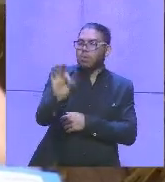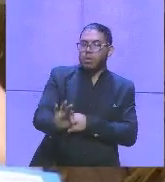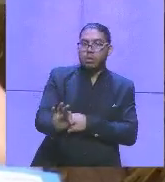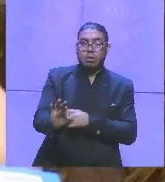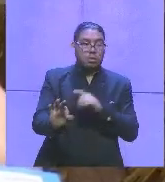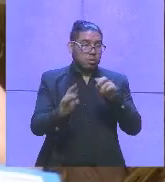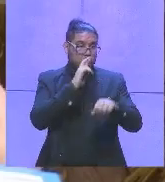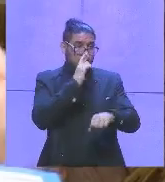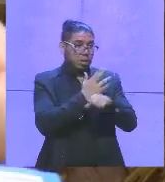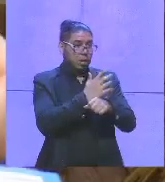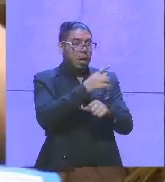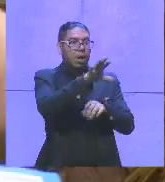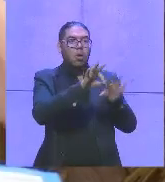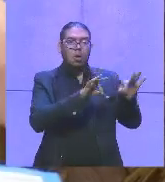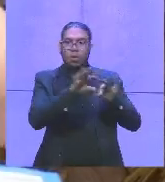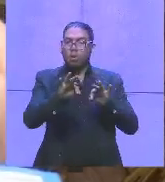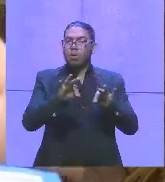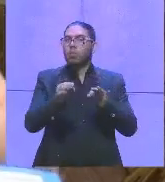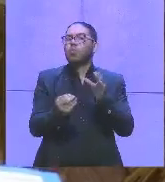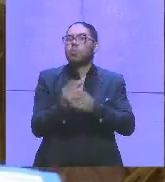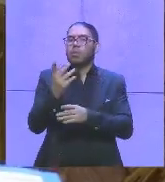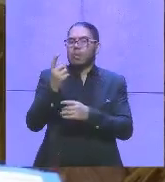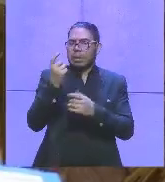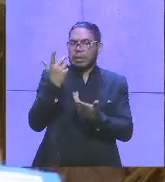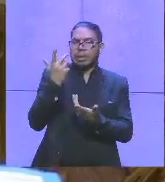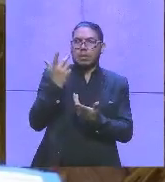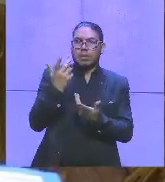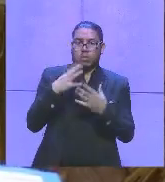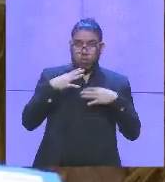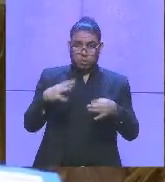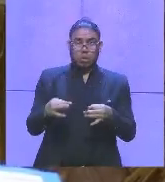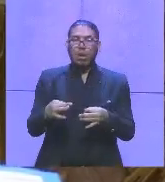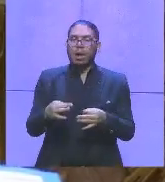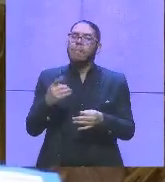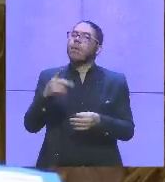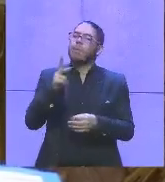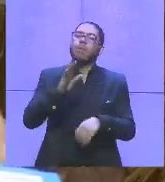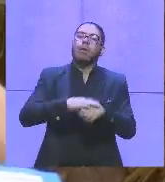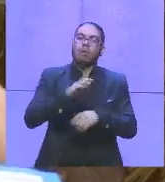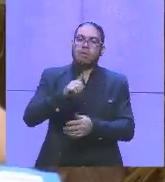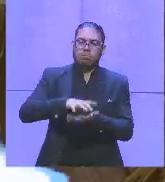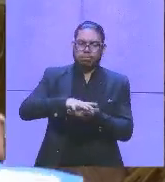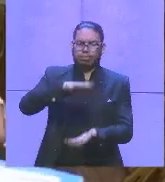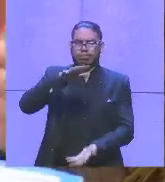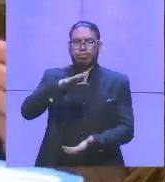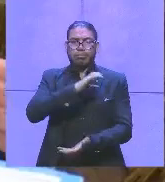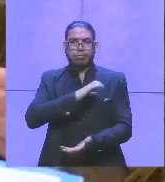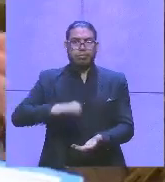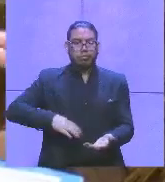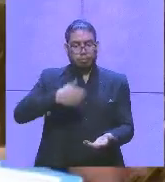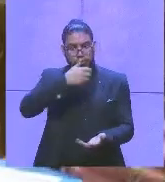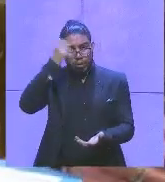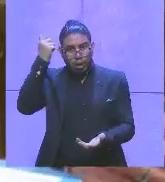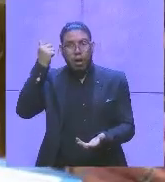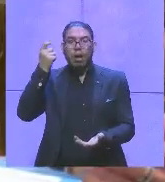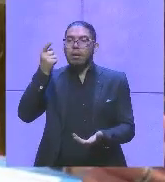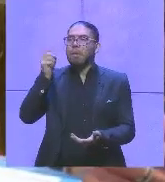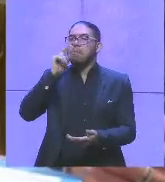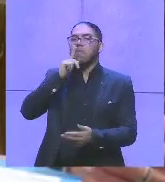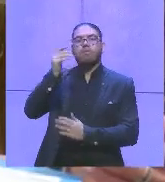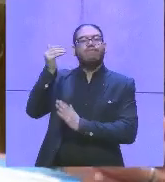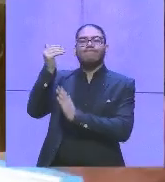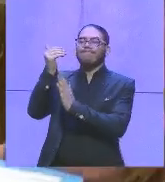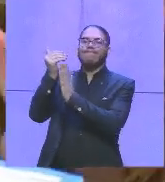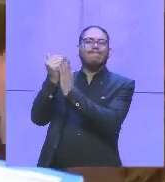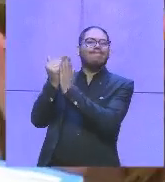partido político de nueva creación. Entonces, a mayor número de candidatos independientes, menos presencia en medios van